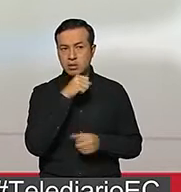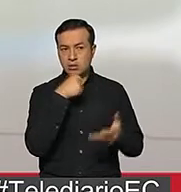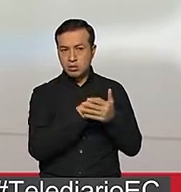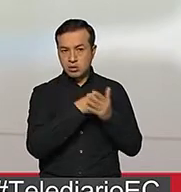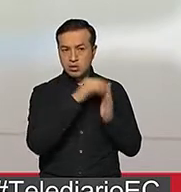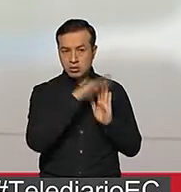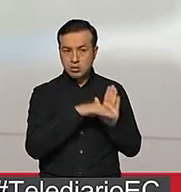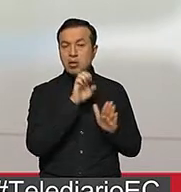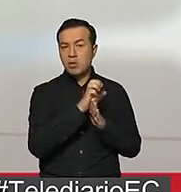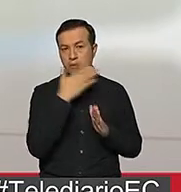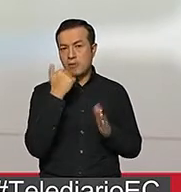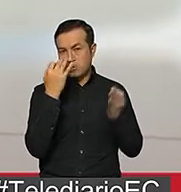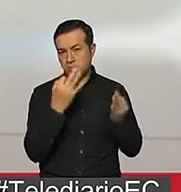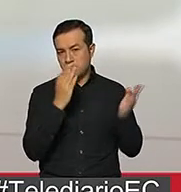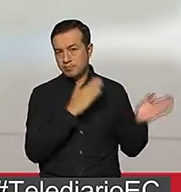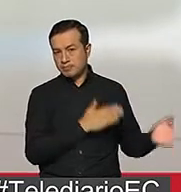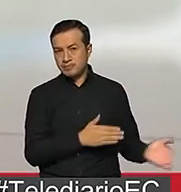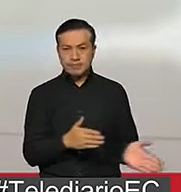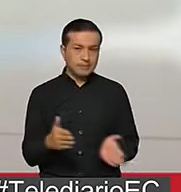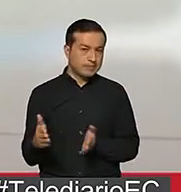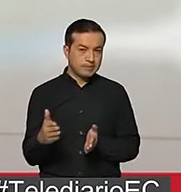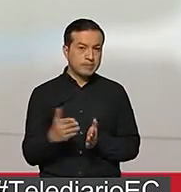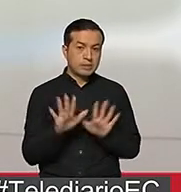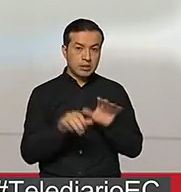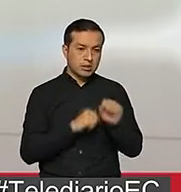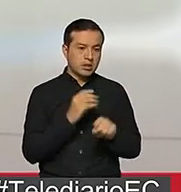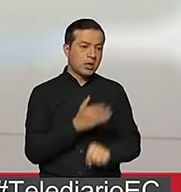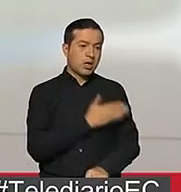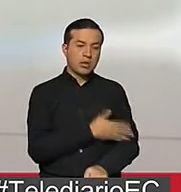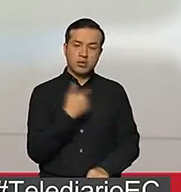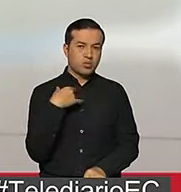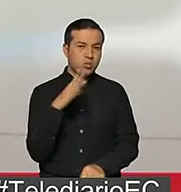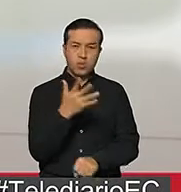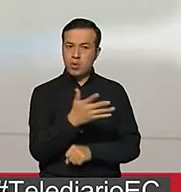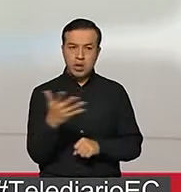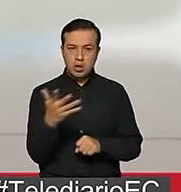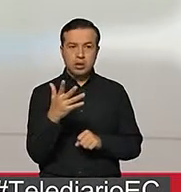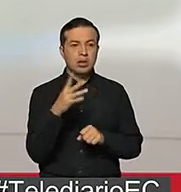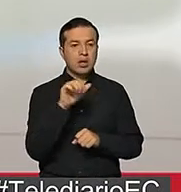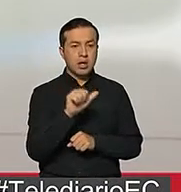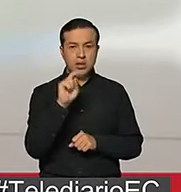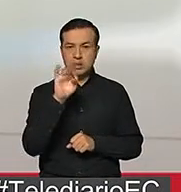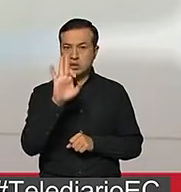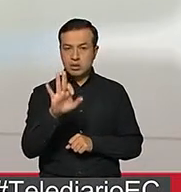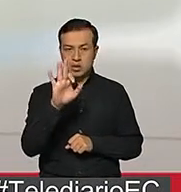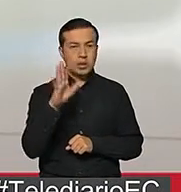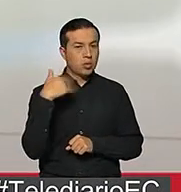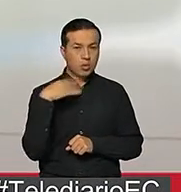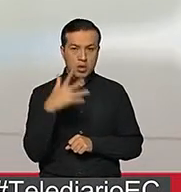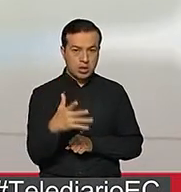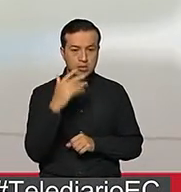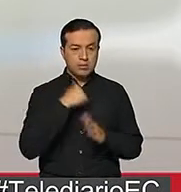ecuador se encuentra mucho mejor preparado hace diez años no teníamos una agencia nacional de tránsito y seguridad vial el